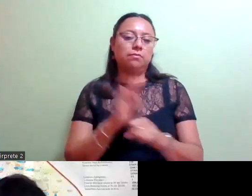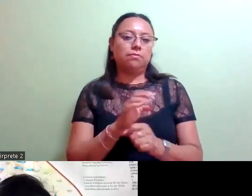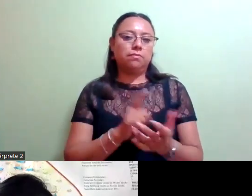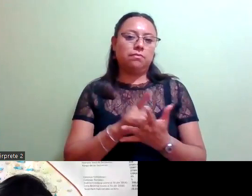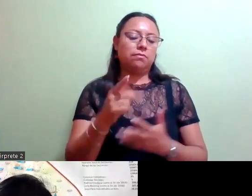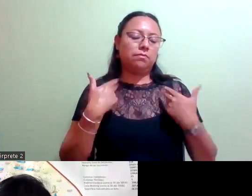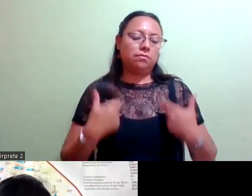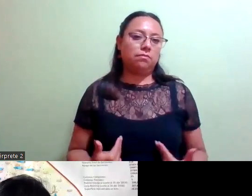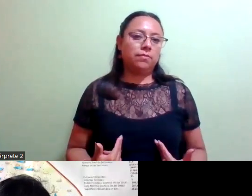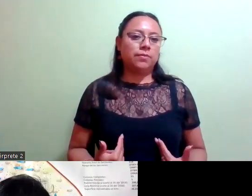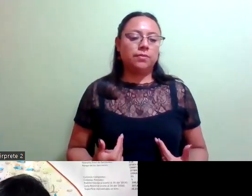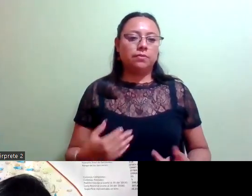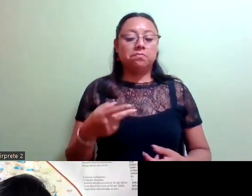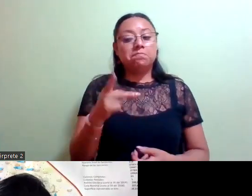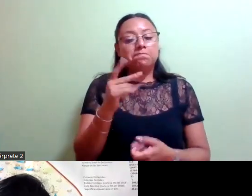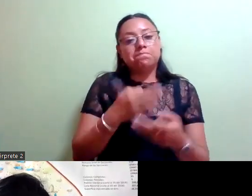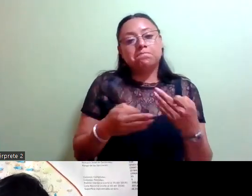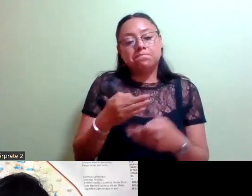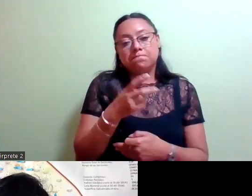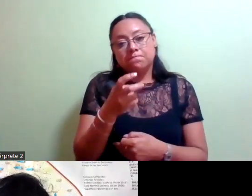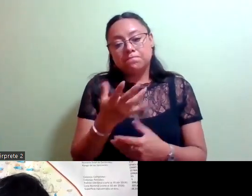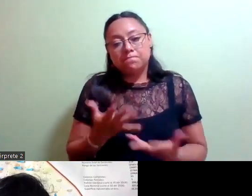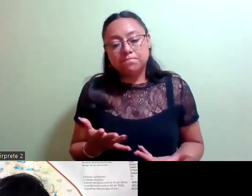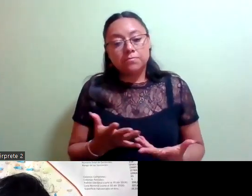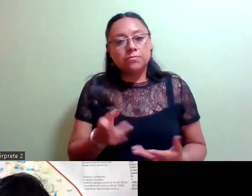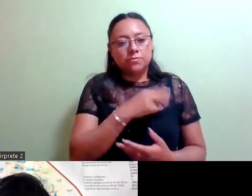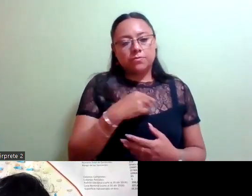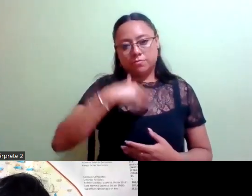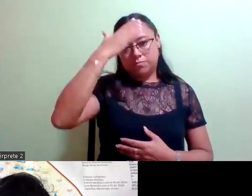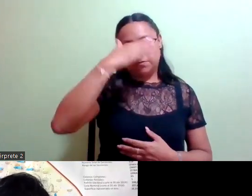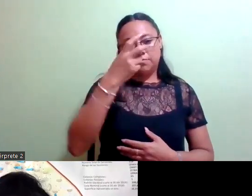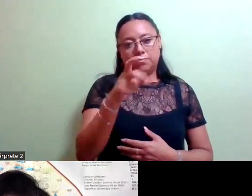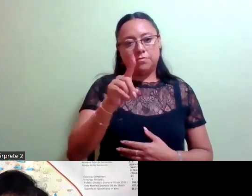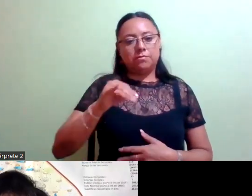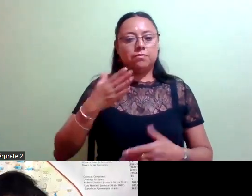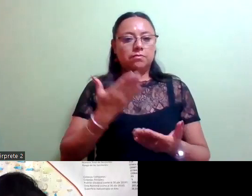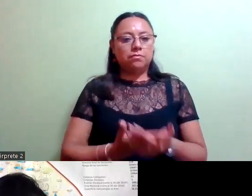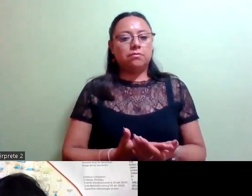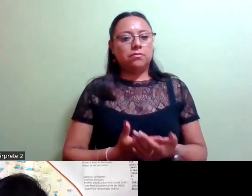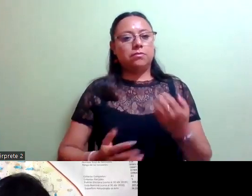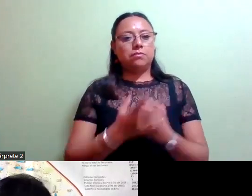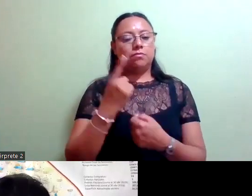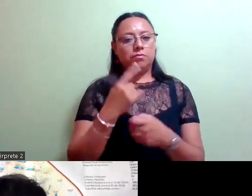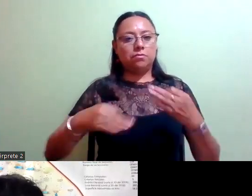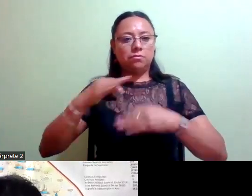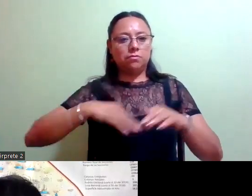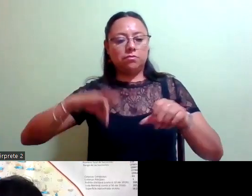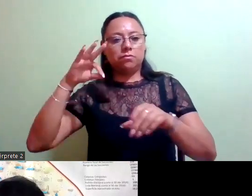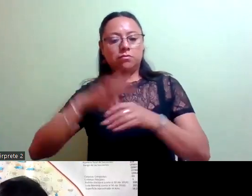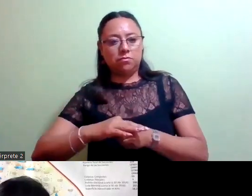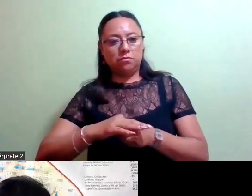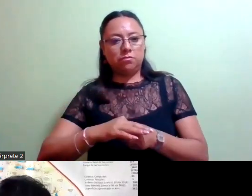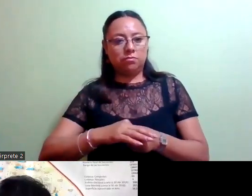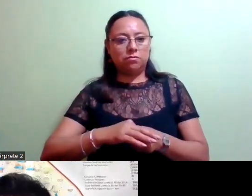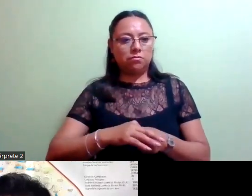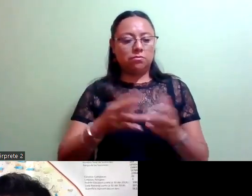humanos. A pesar de lo anterior, sabemos que este dictamen es producto de la sumatoria de los votos emitidos por